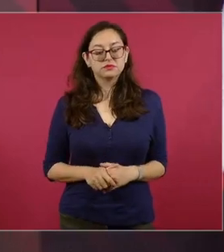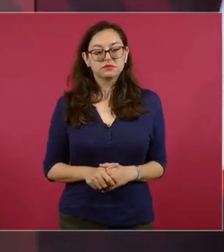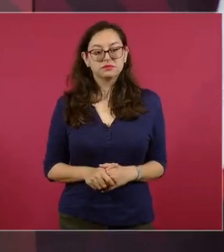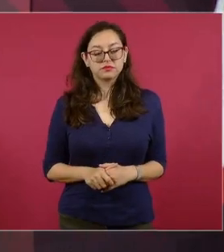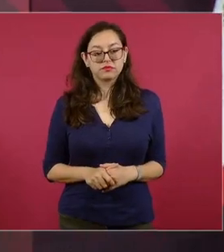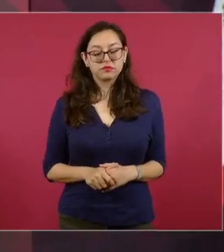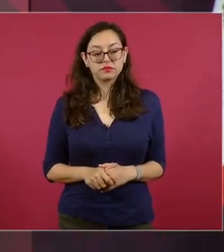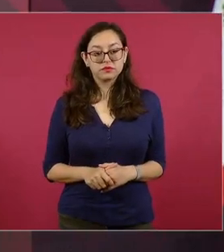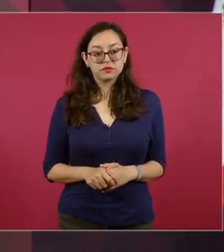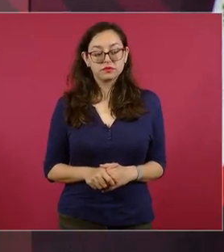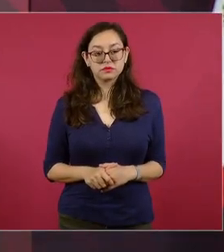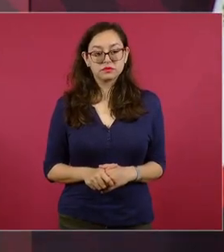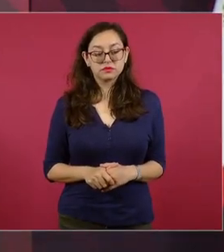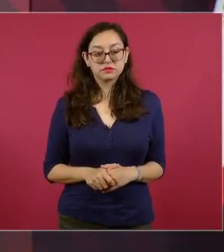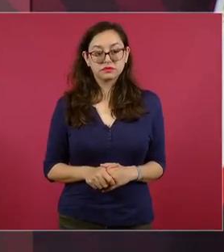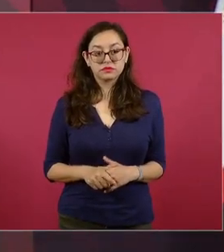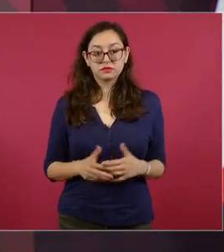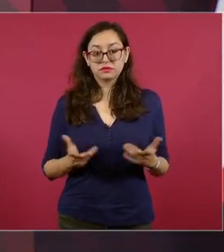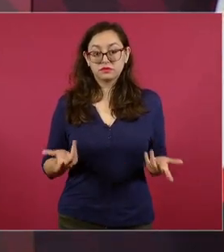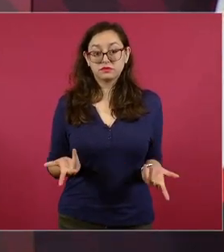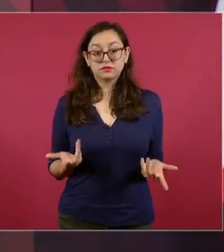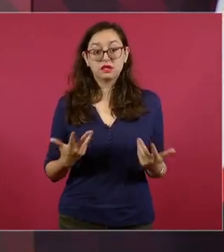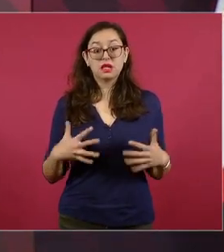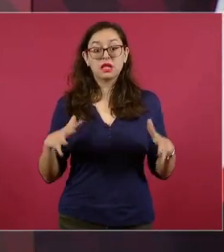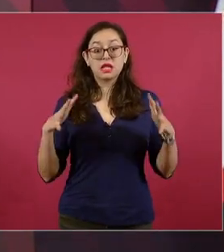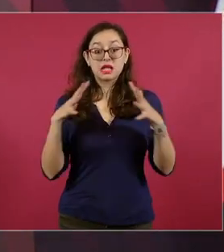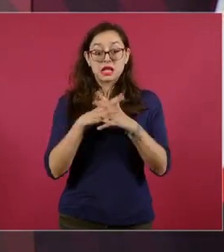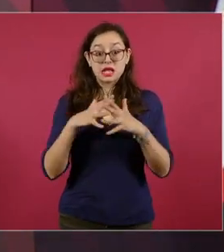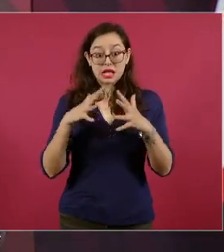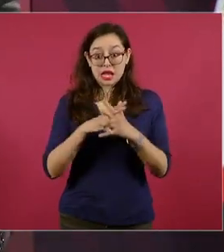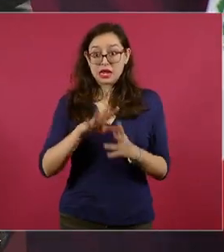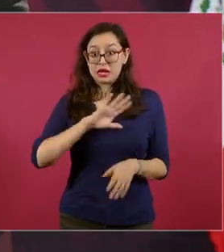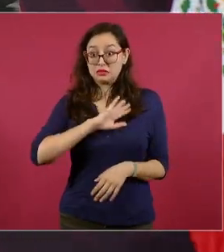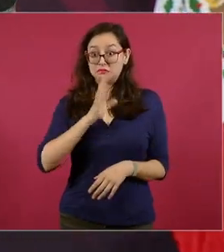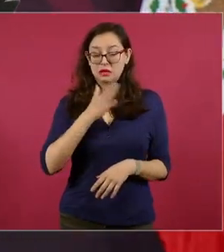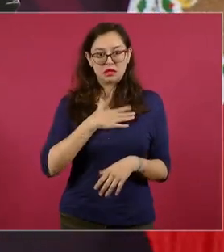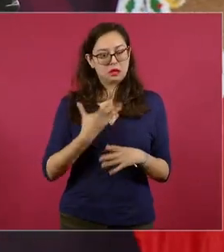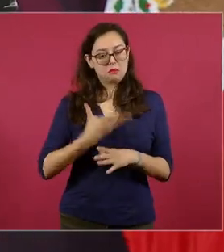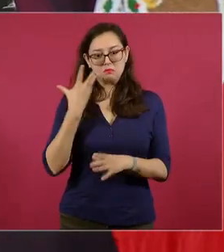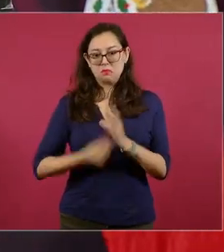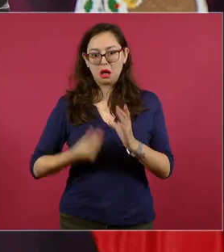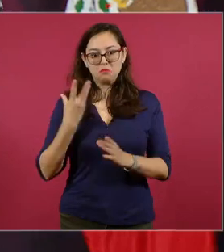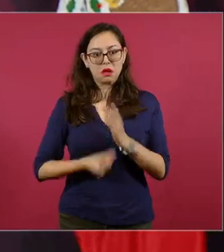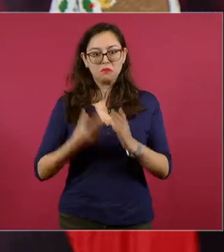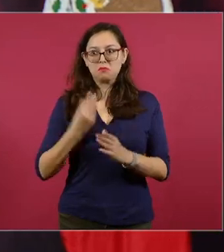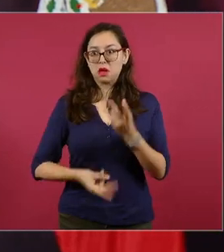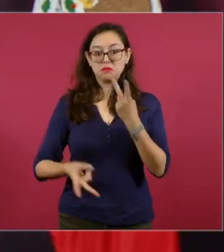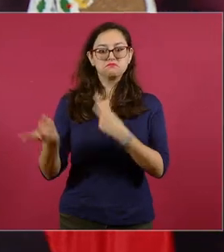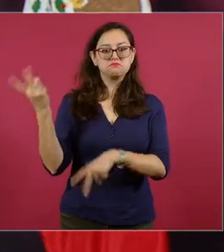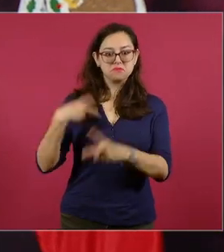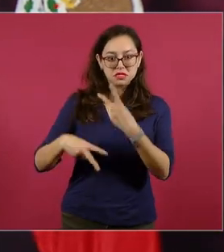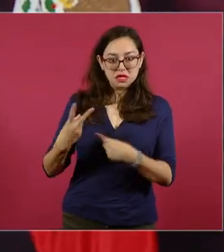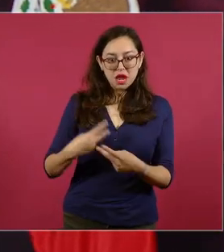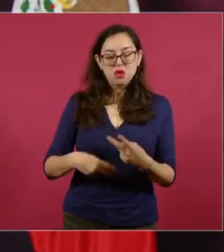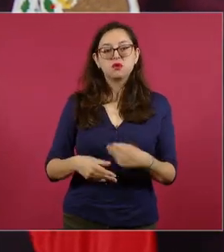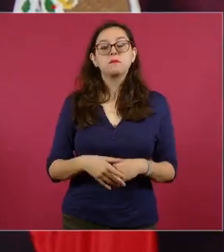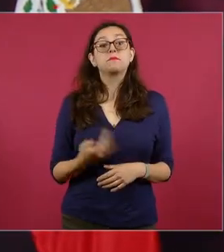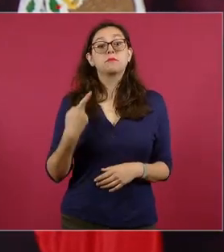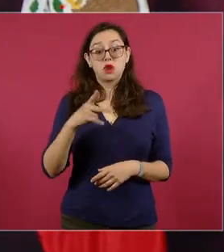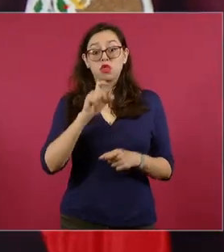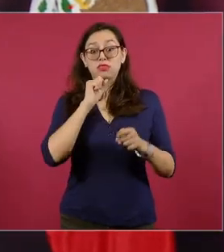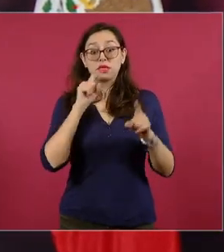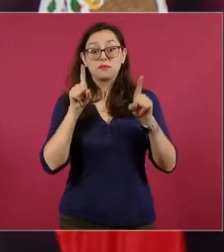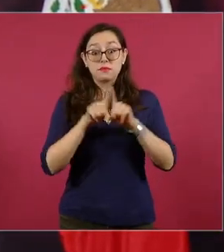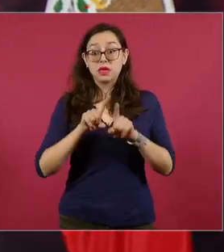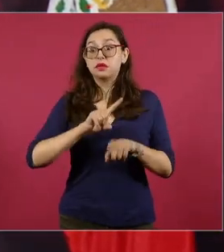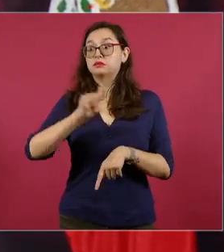Muchos vinieron no solo por la guerra civil española, vinieron porque había crisis en